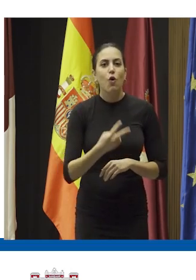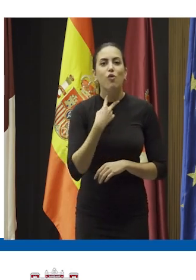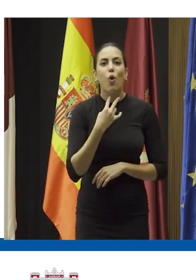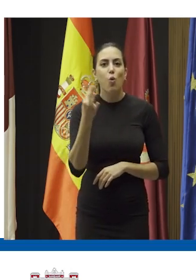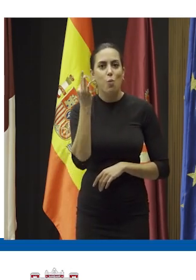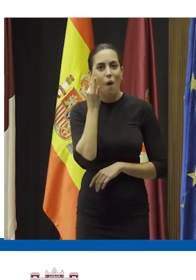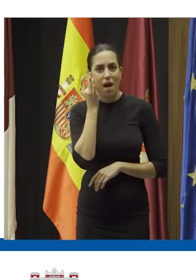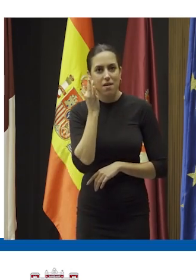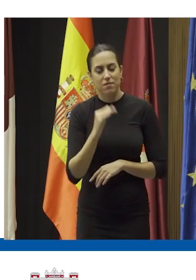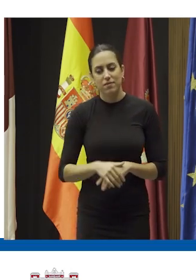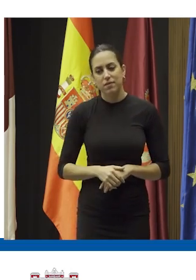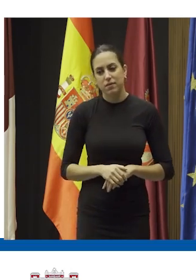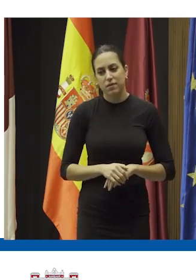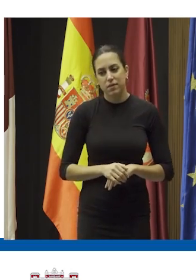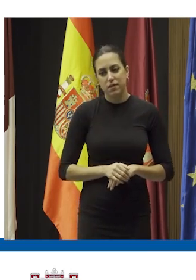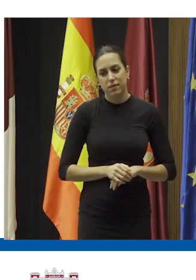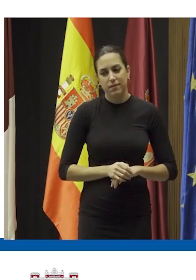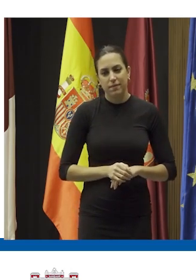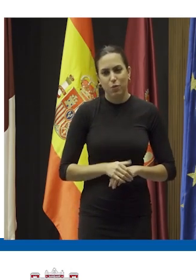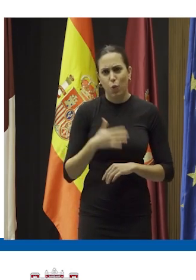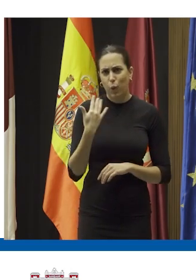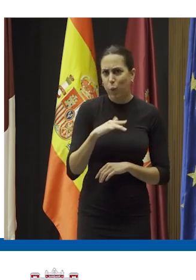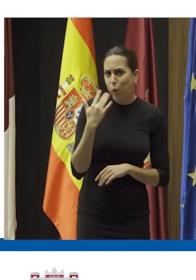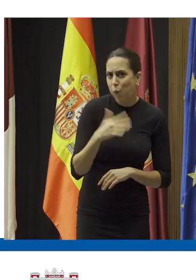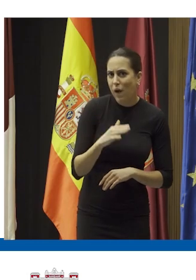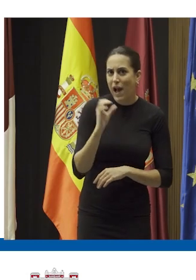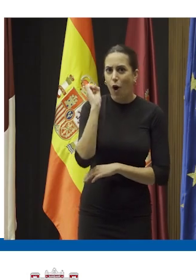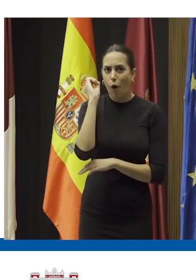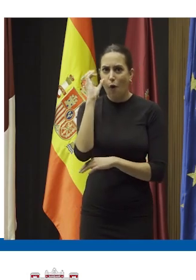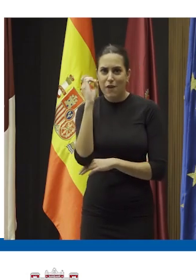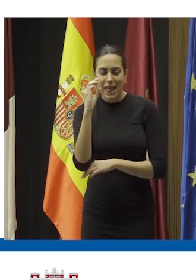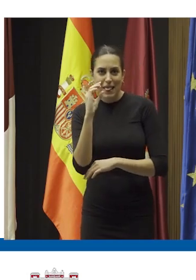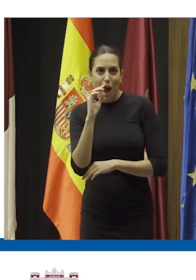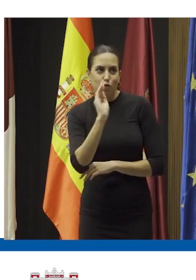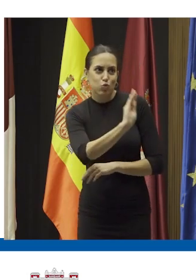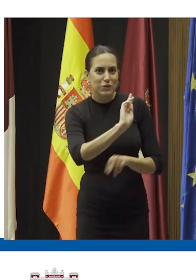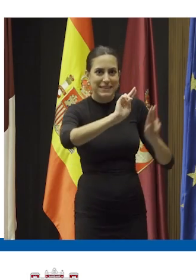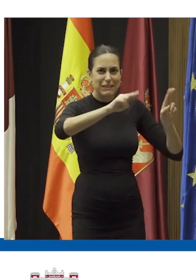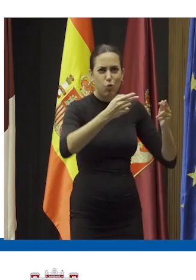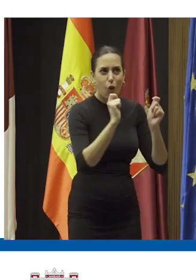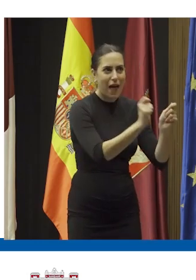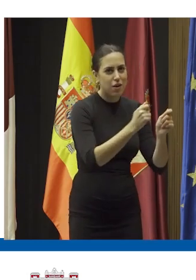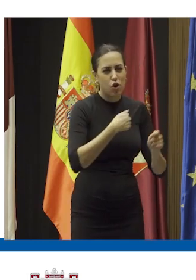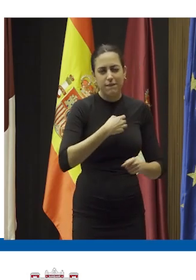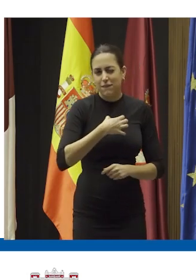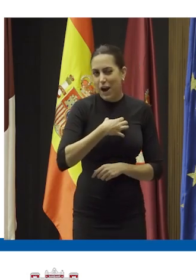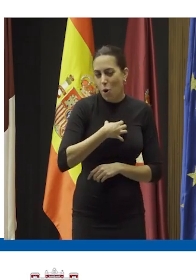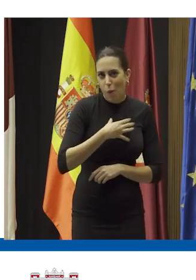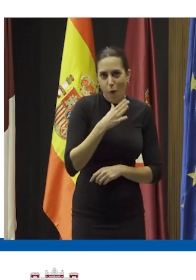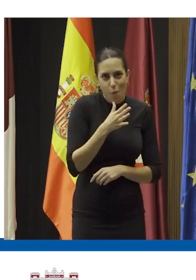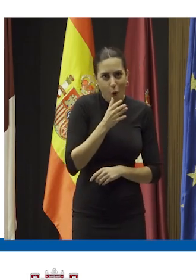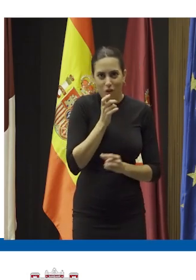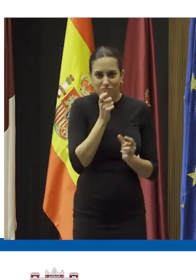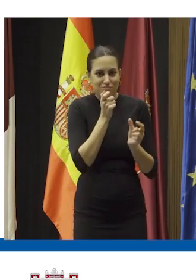Bueno, desde luego, definir esta conferencia no encuentro ningún